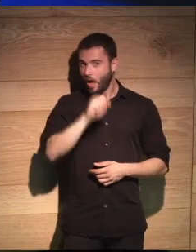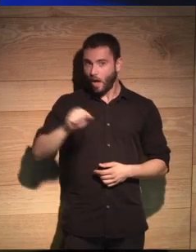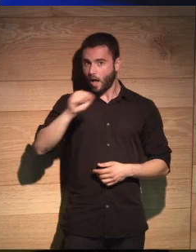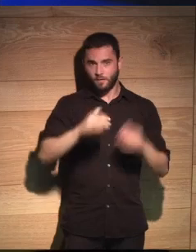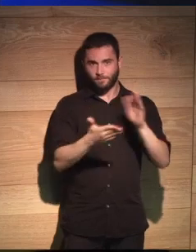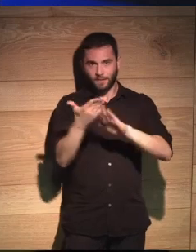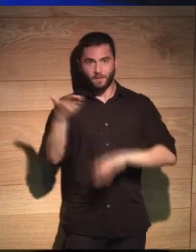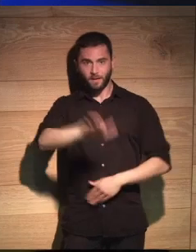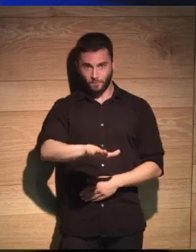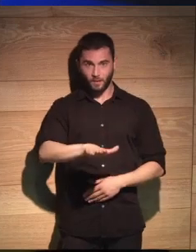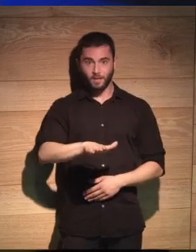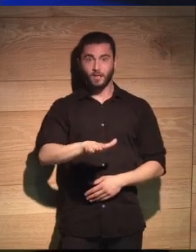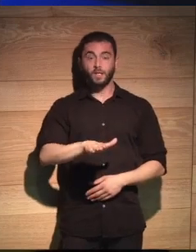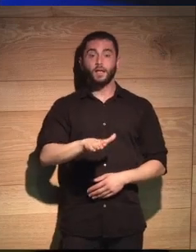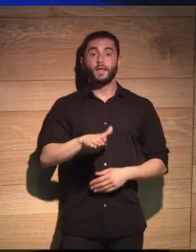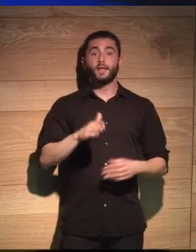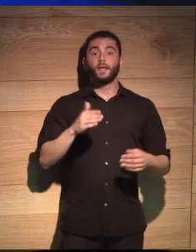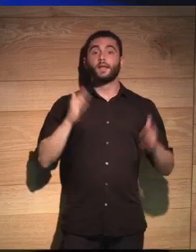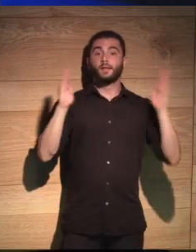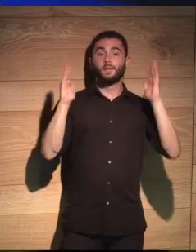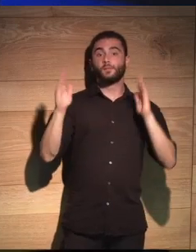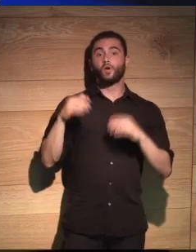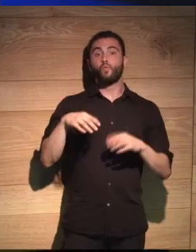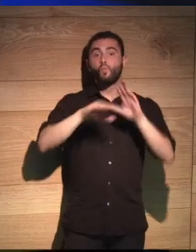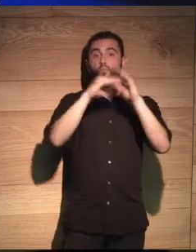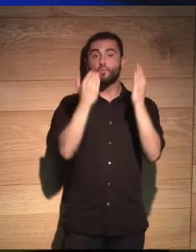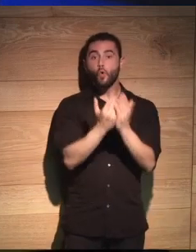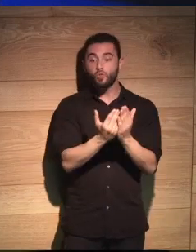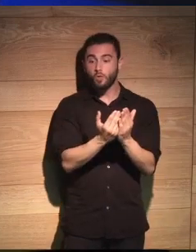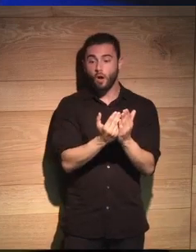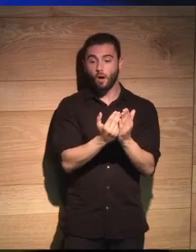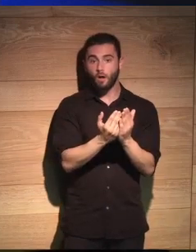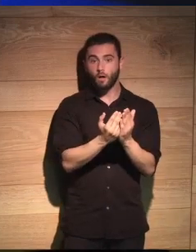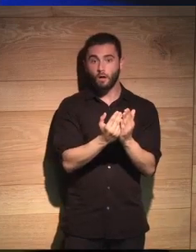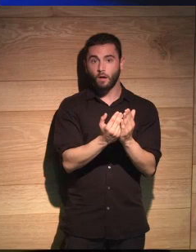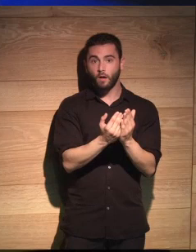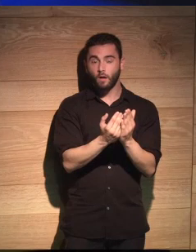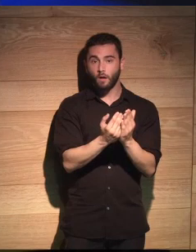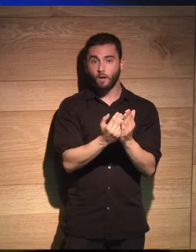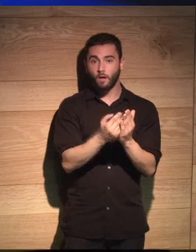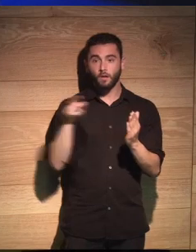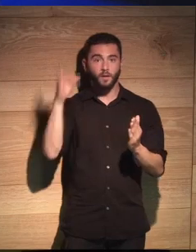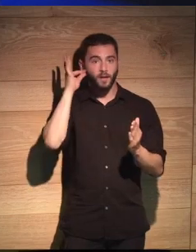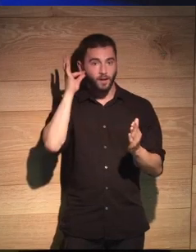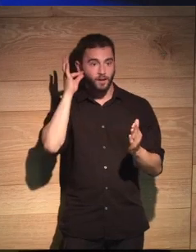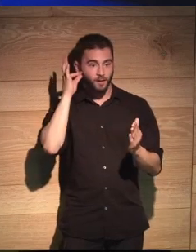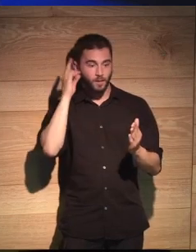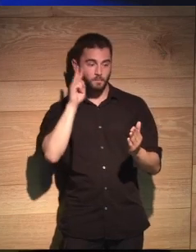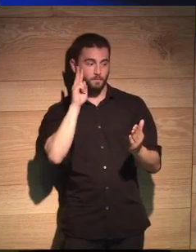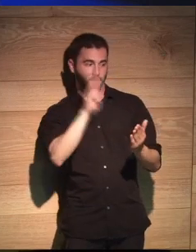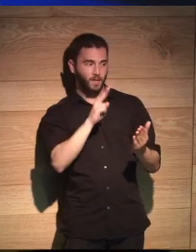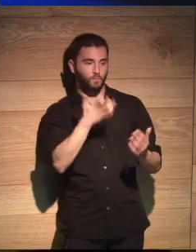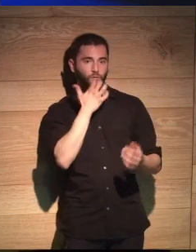vida, estamos viendo un mundo que ella vería cuando iba por la calle, en la que ya existe el rock and roll, el pop,